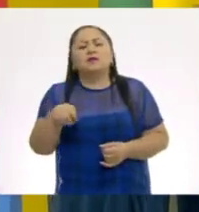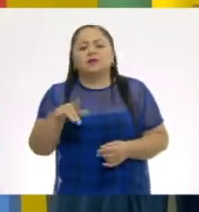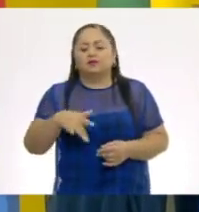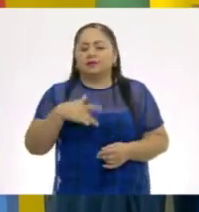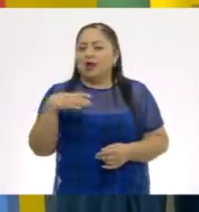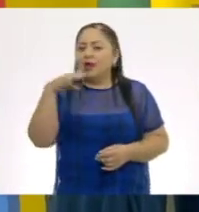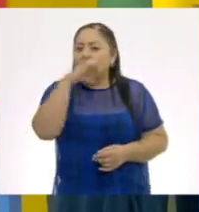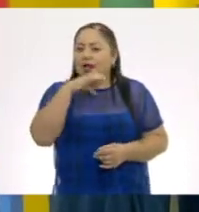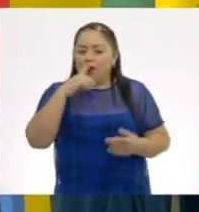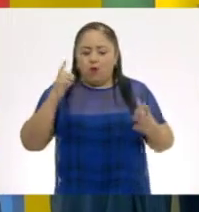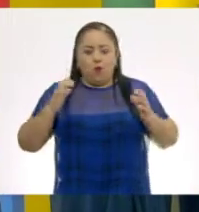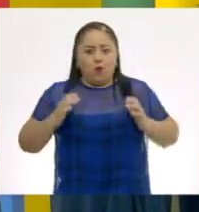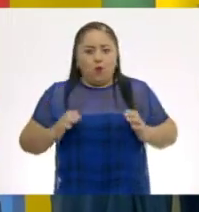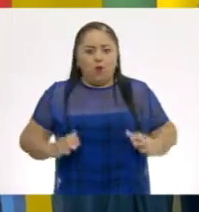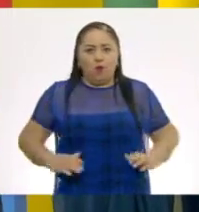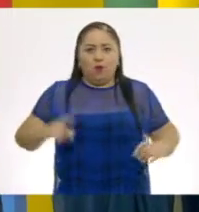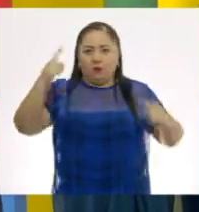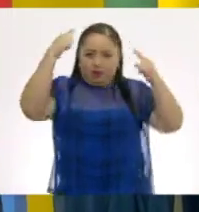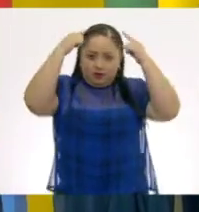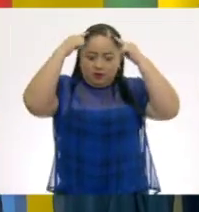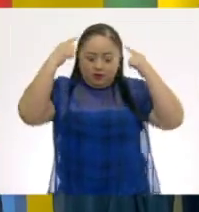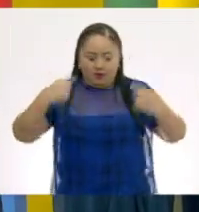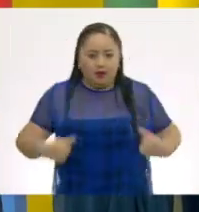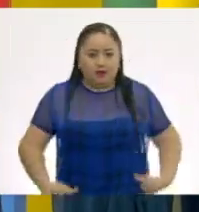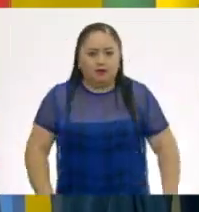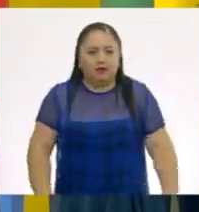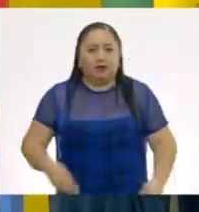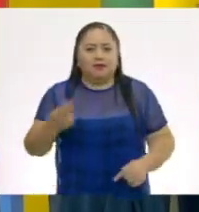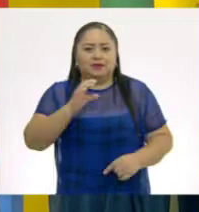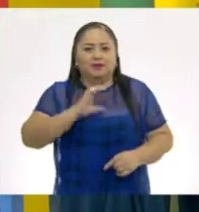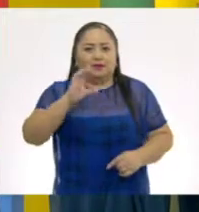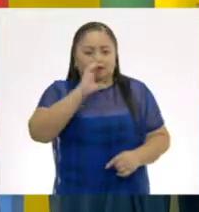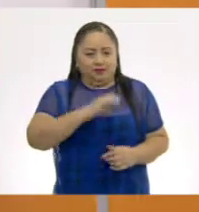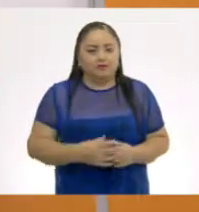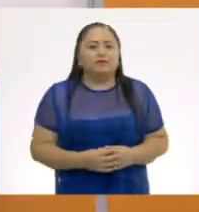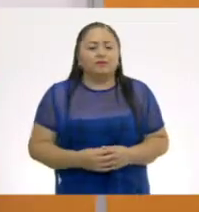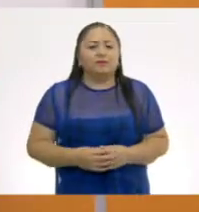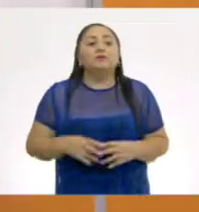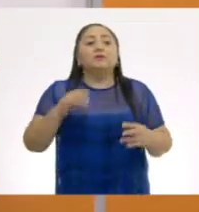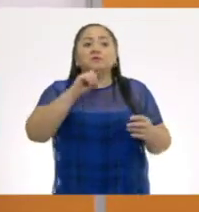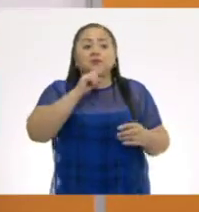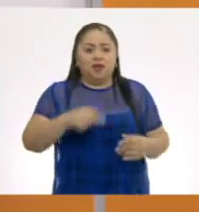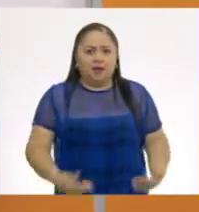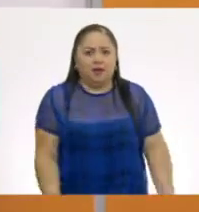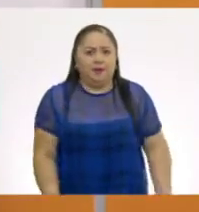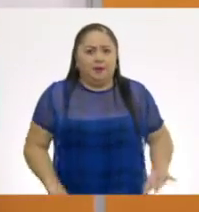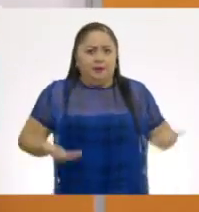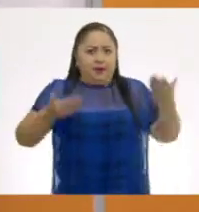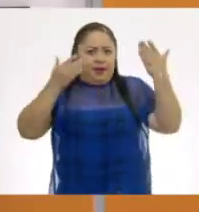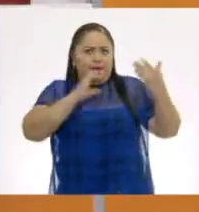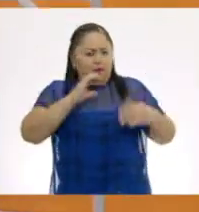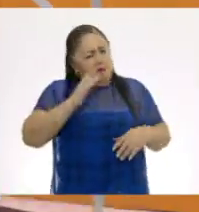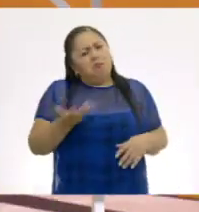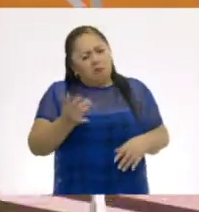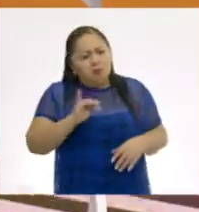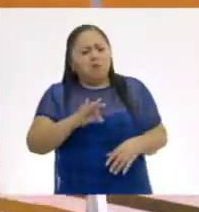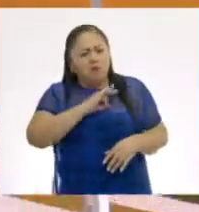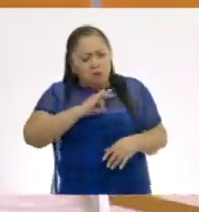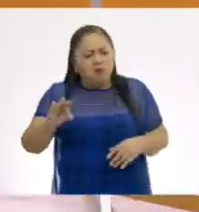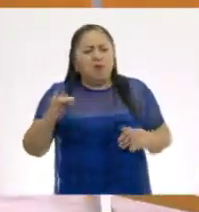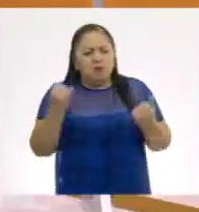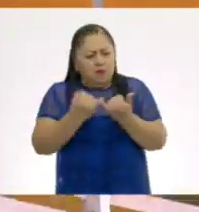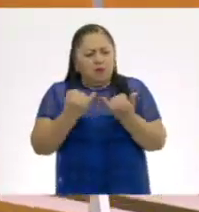calentamos nuestro cuerpo de arriba hacia abajo. Hacia abajo. ¿Podemos calentar nuestro cuerpo también de abajo hacia arriba? También se puede, ¿sí?